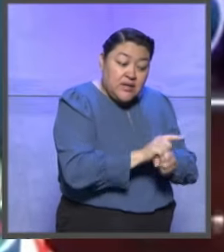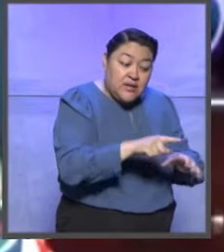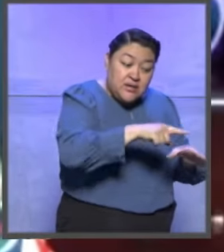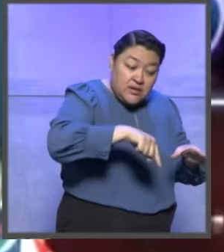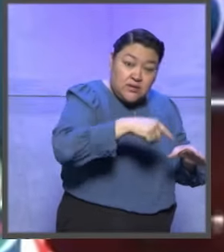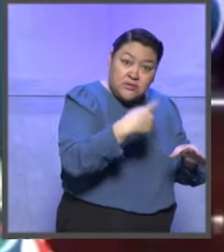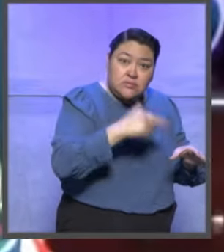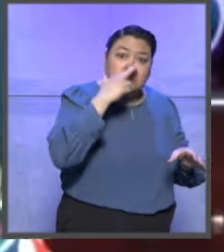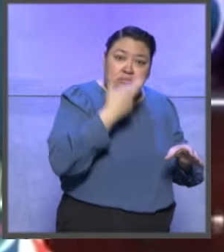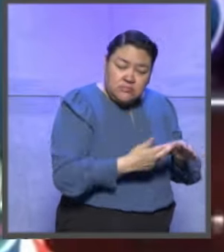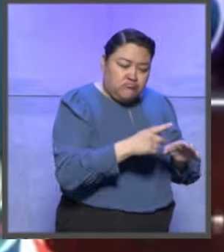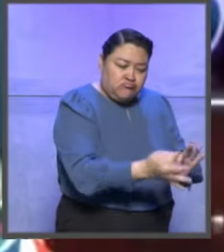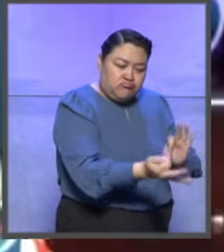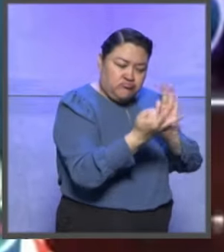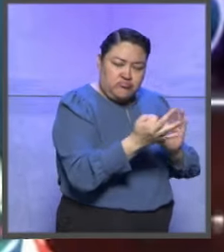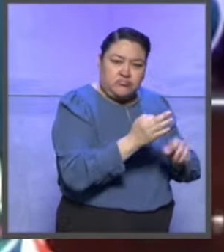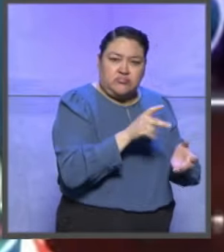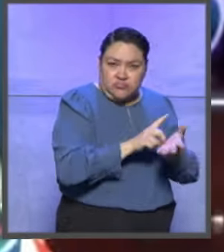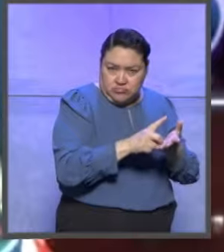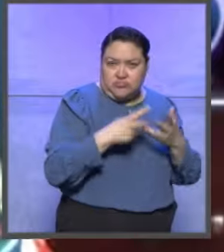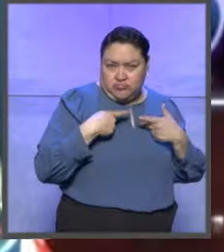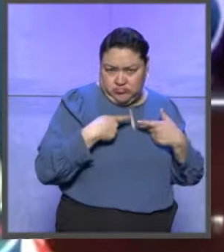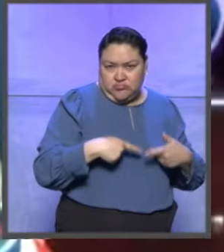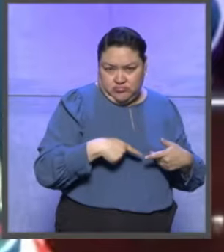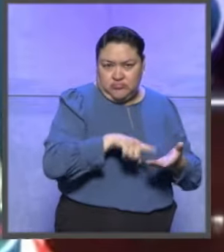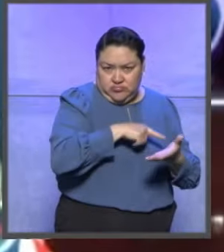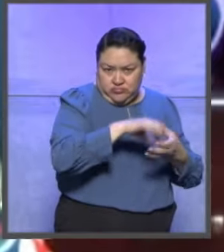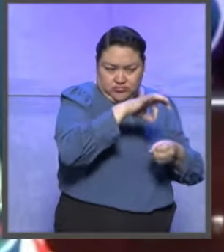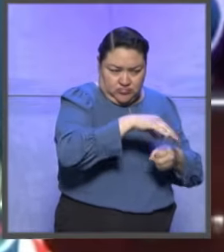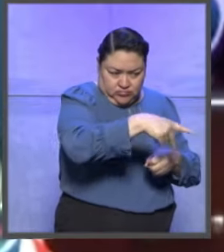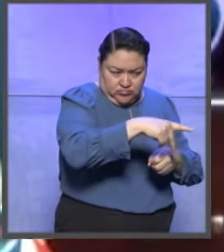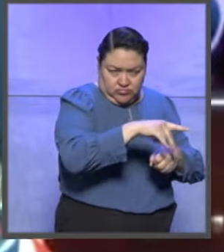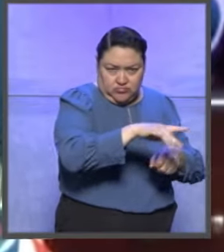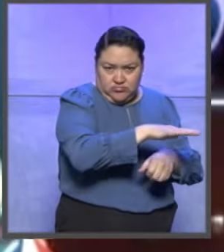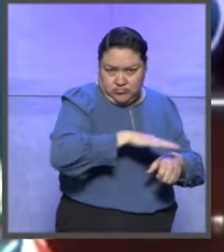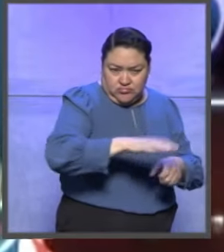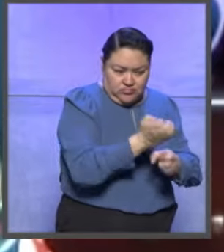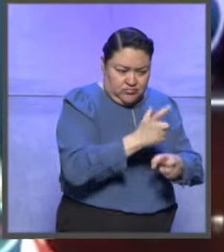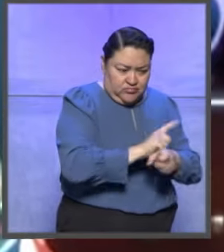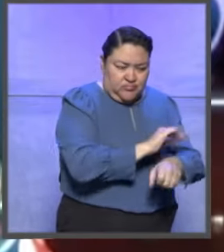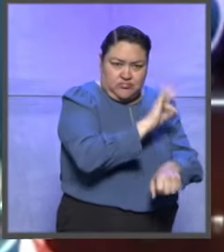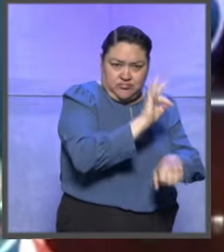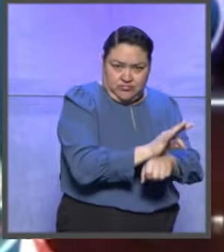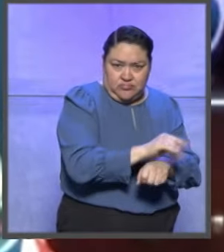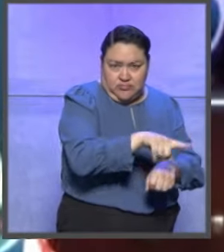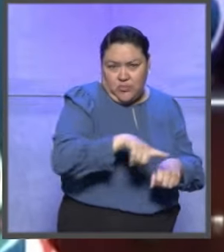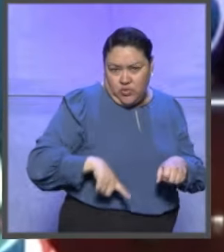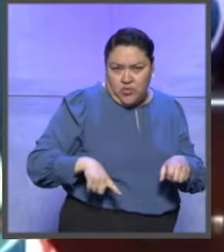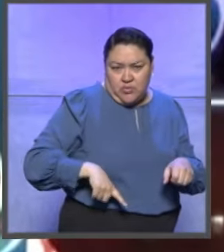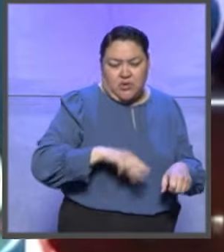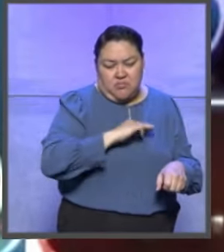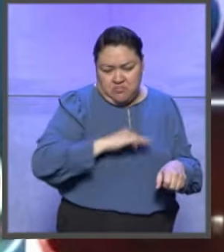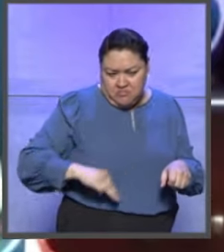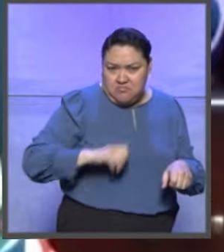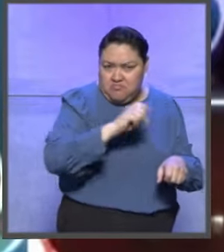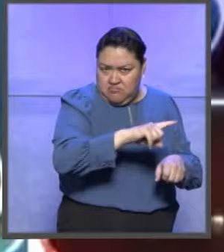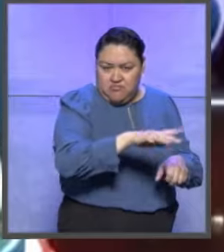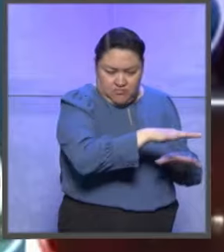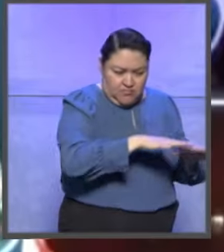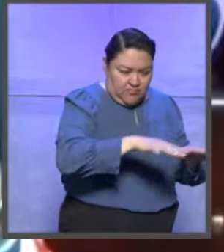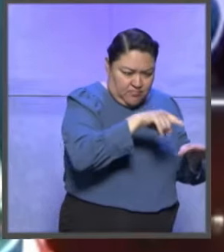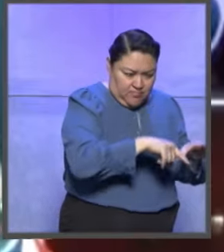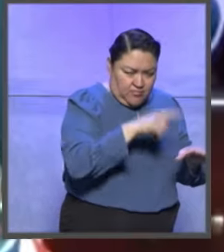tribunales electorales locales los que estamos de frente para la defensa de los derechos político-electorales en la conformación de